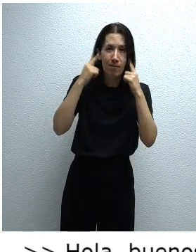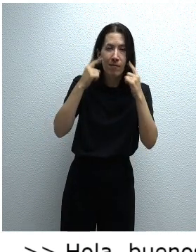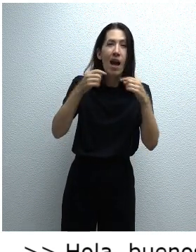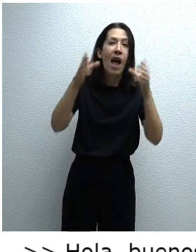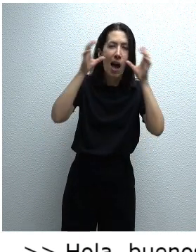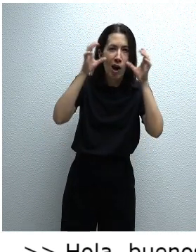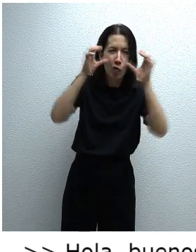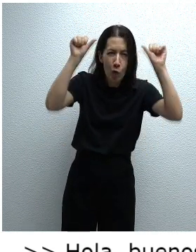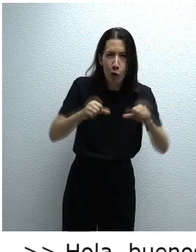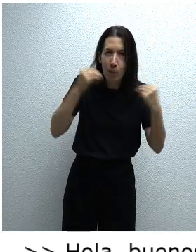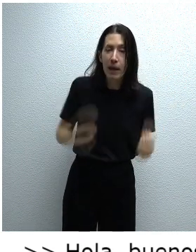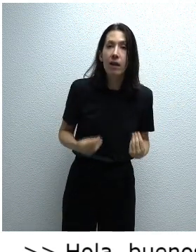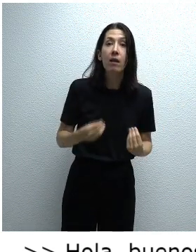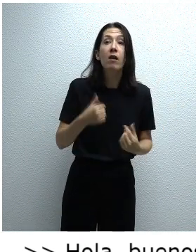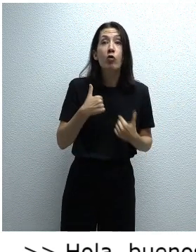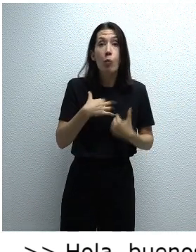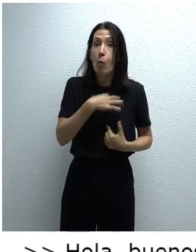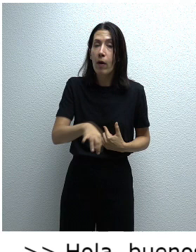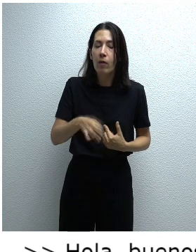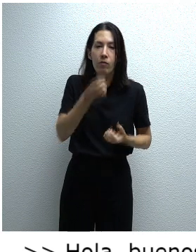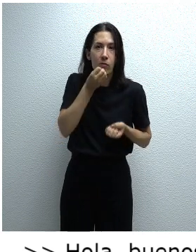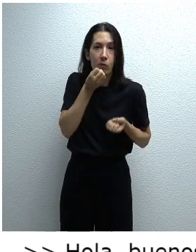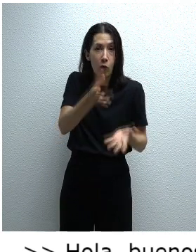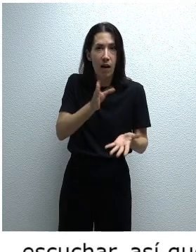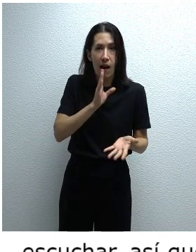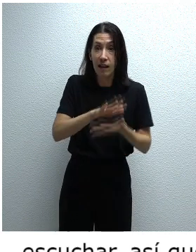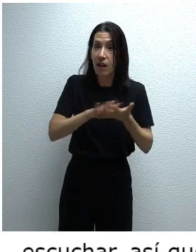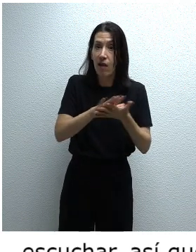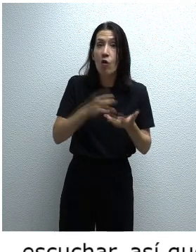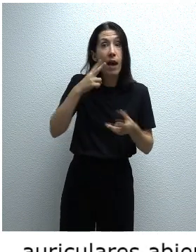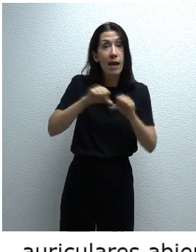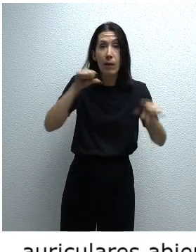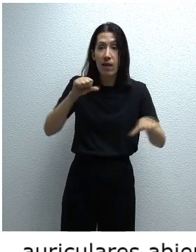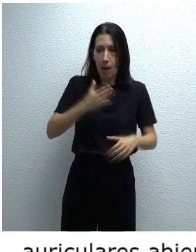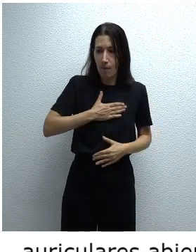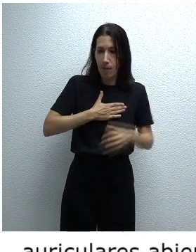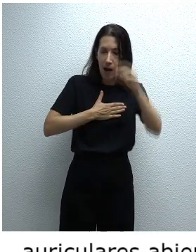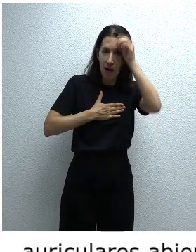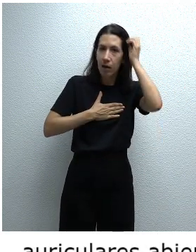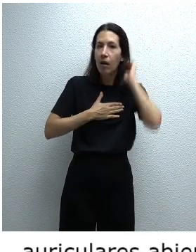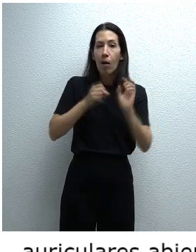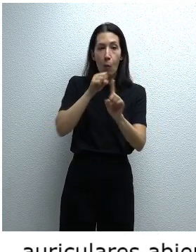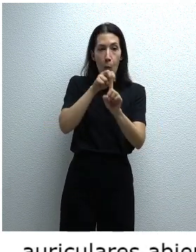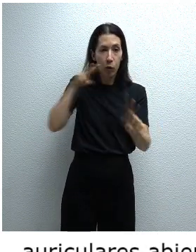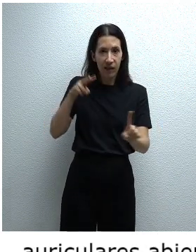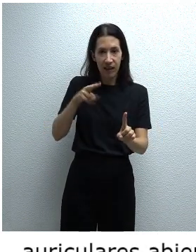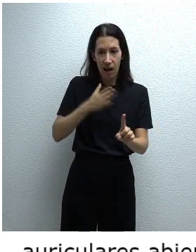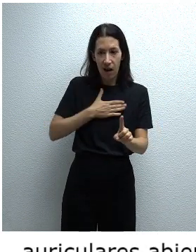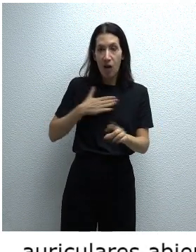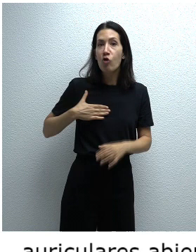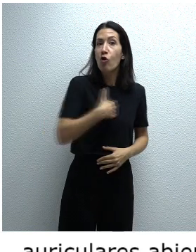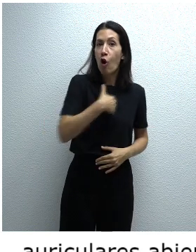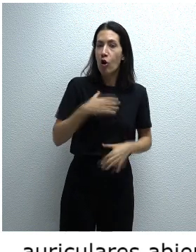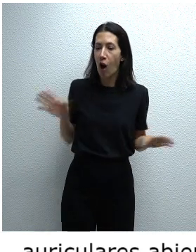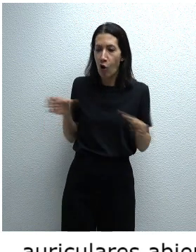abiertos. Yo puedo compartir, como dices, la experiencia, nuestra visión, desde el colectivo al